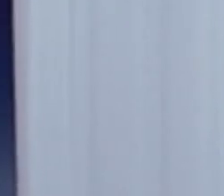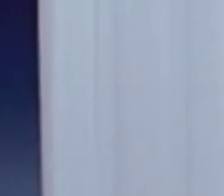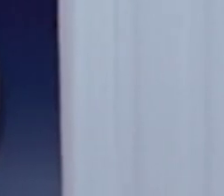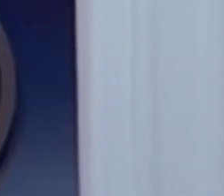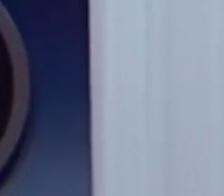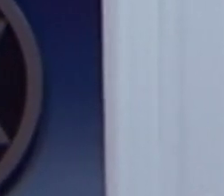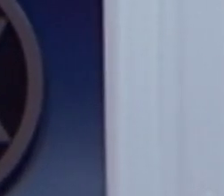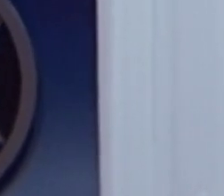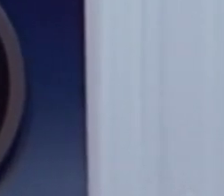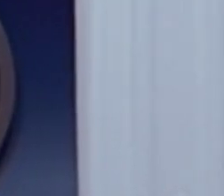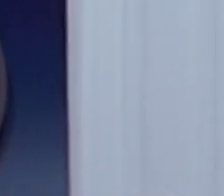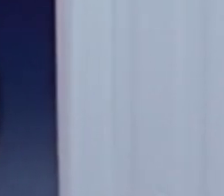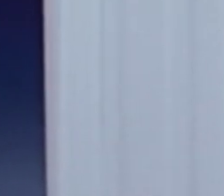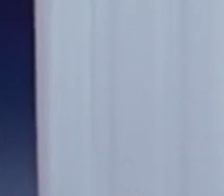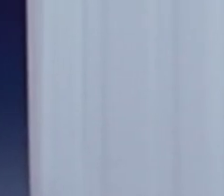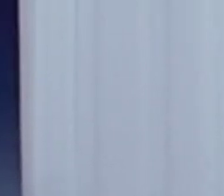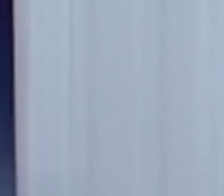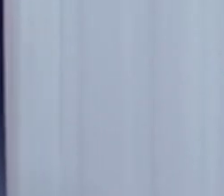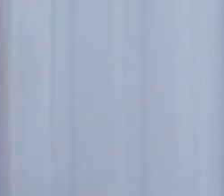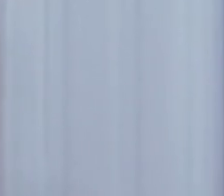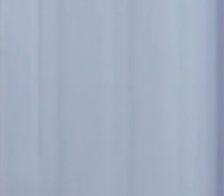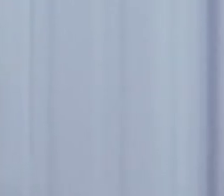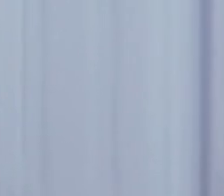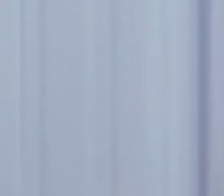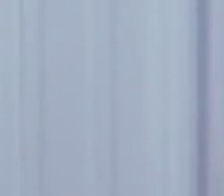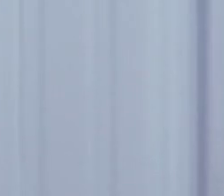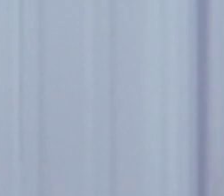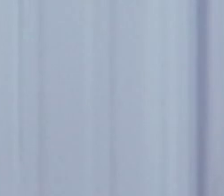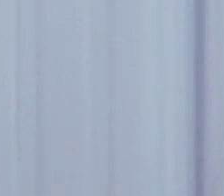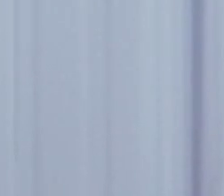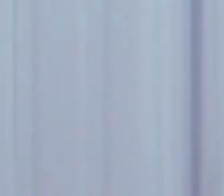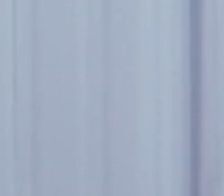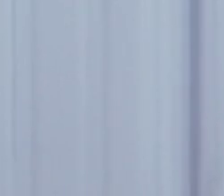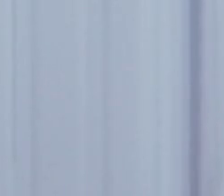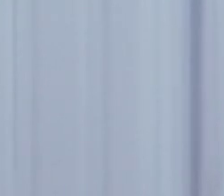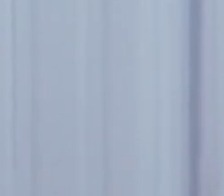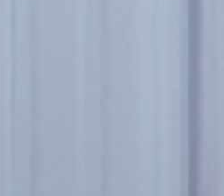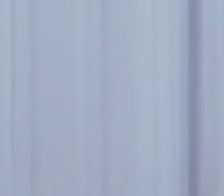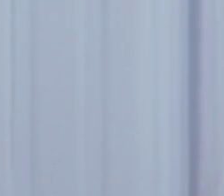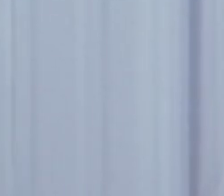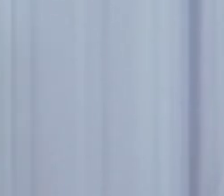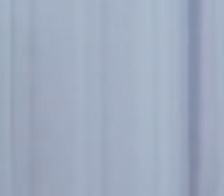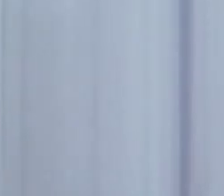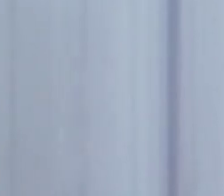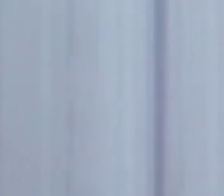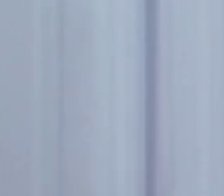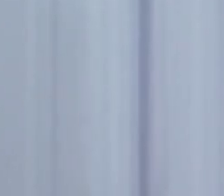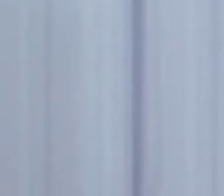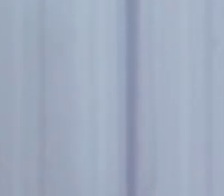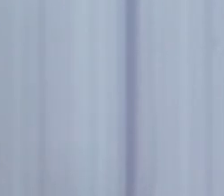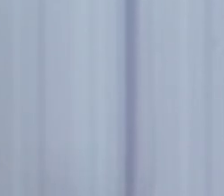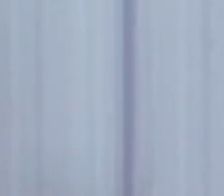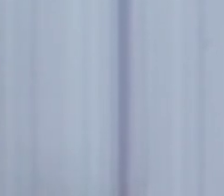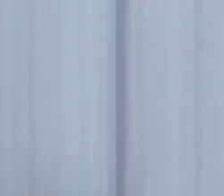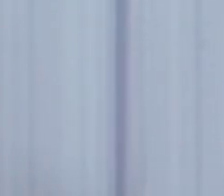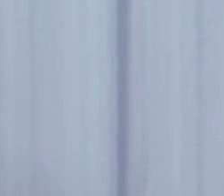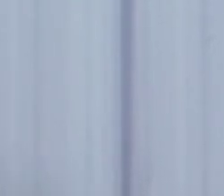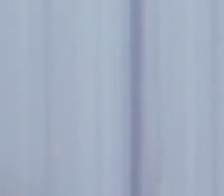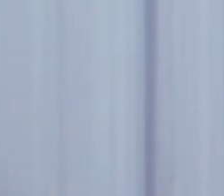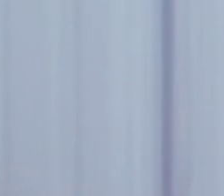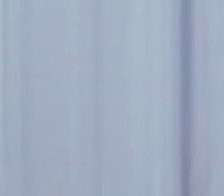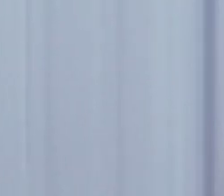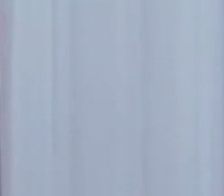de Dios. Tenemos que aprender, hermanos, que cuando el hombre fue creado en el jardín del Edén,